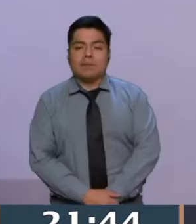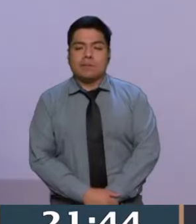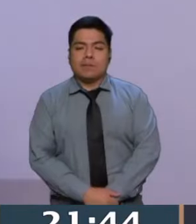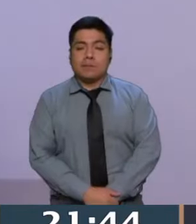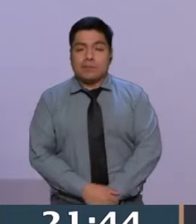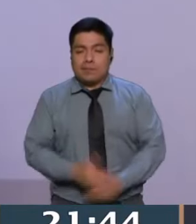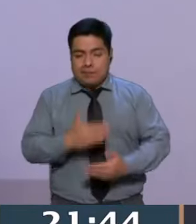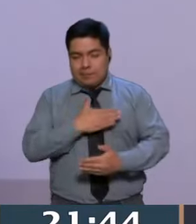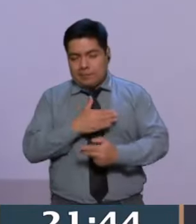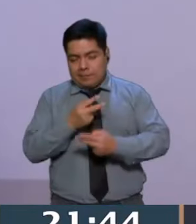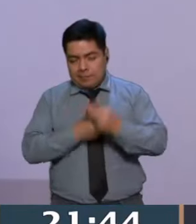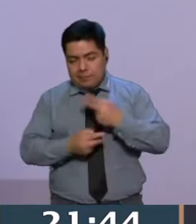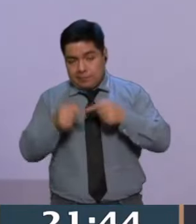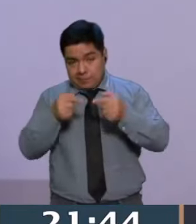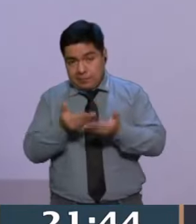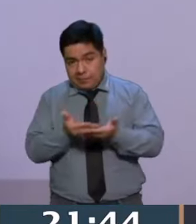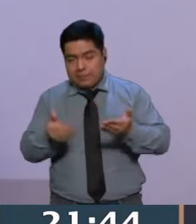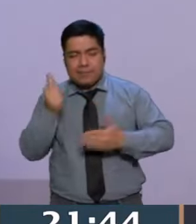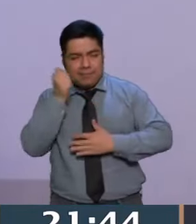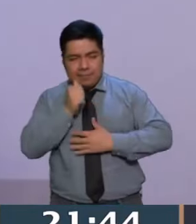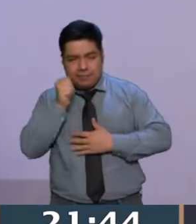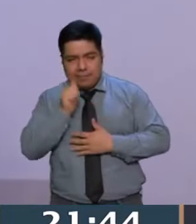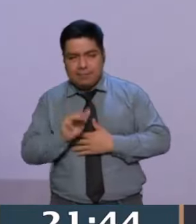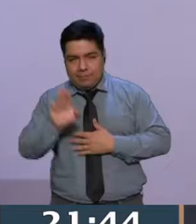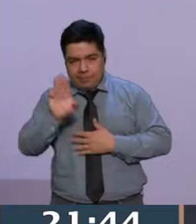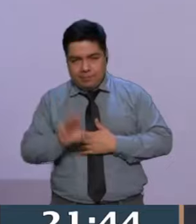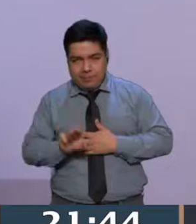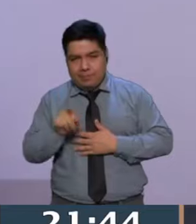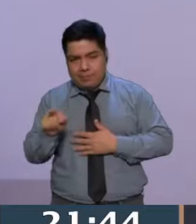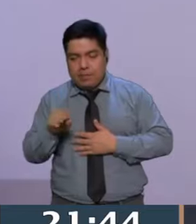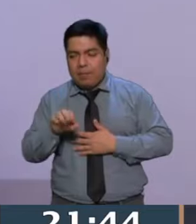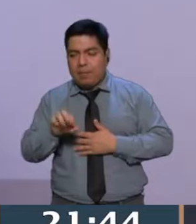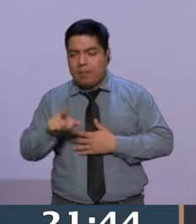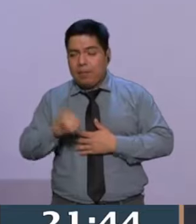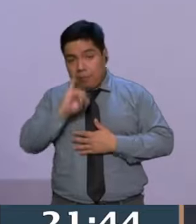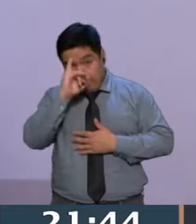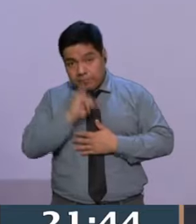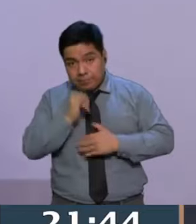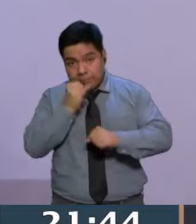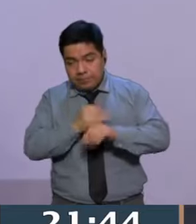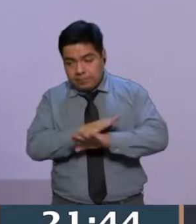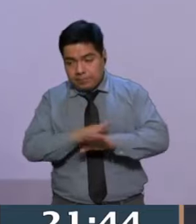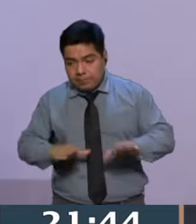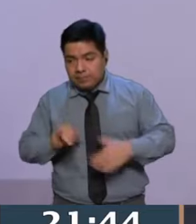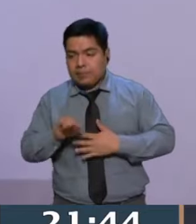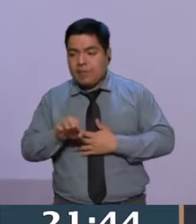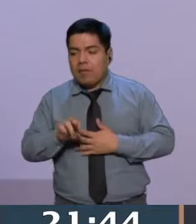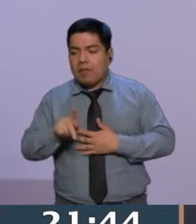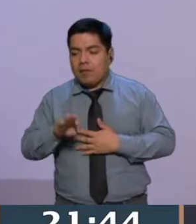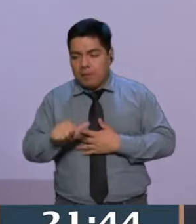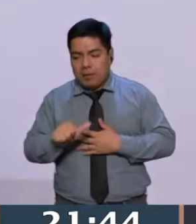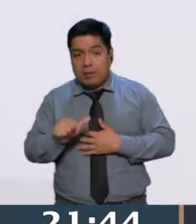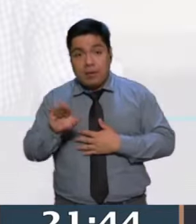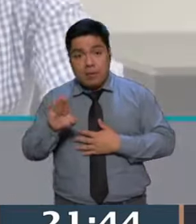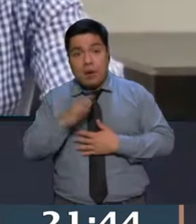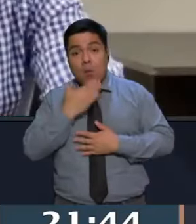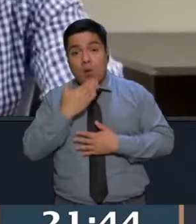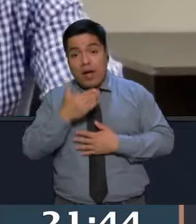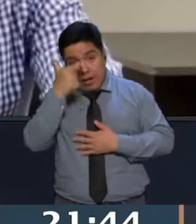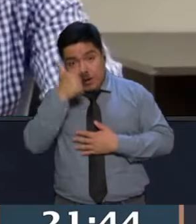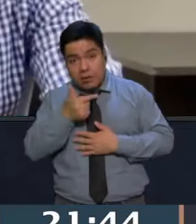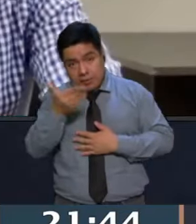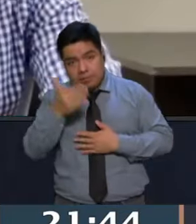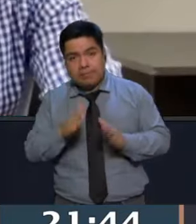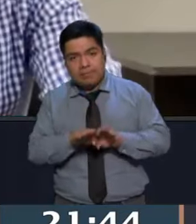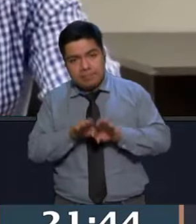Y le doy la bienvenida para esta sección, como cada semana, a Miguel Elorza, el ex jefe de información de Infodemia. Muy buenas noches, Miguel, ¿cómo estás? ¿Qué